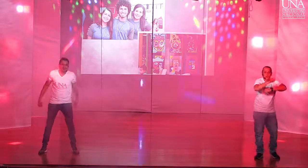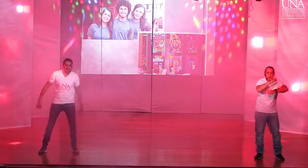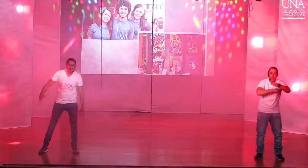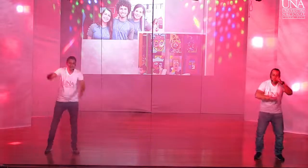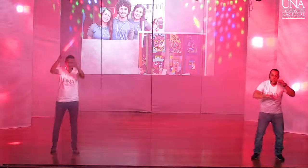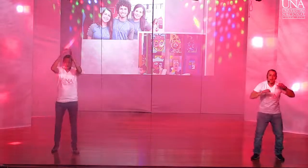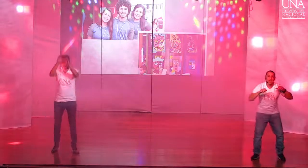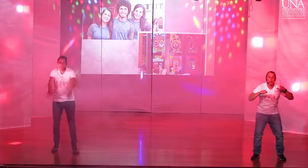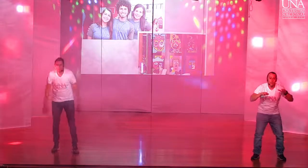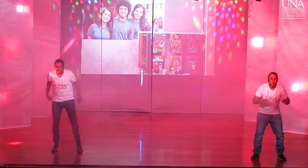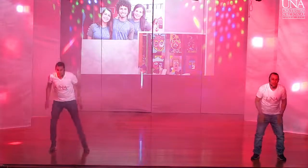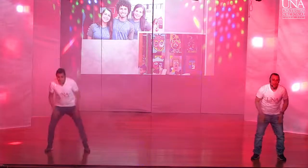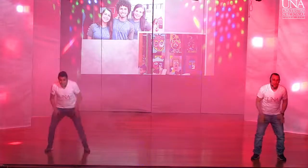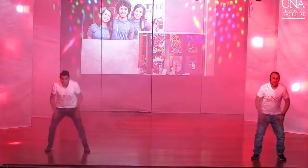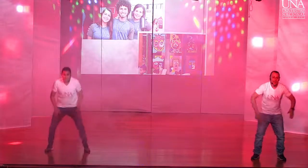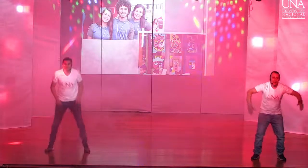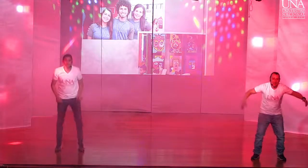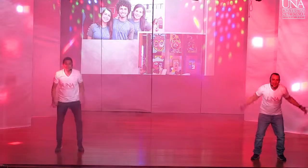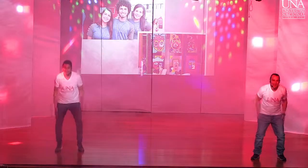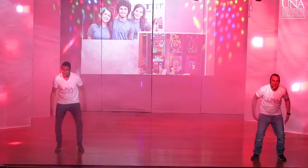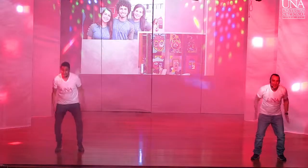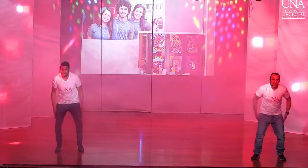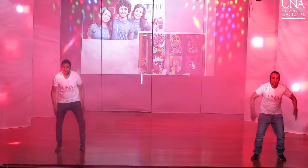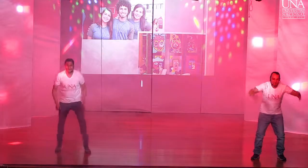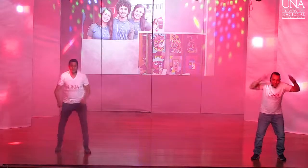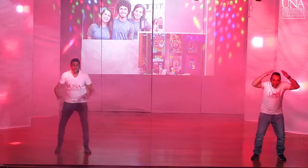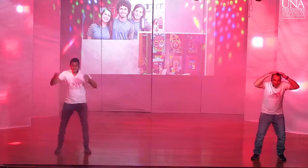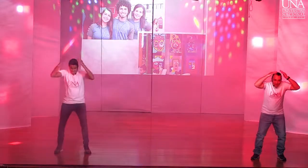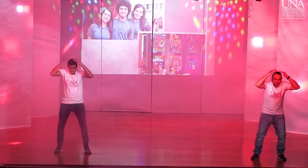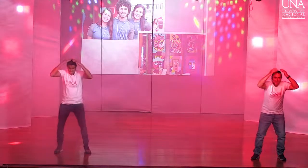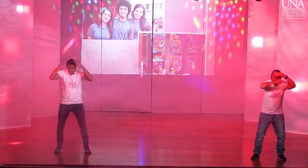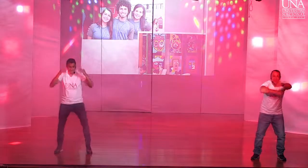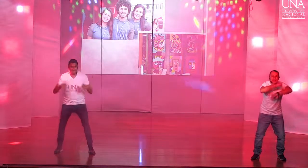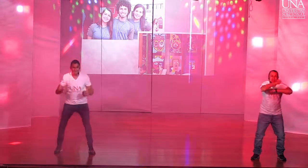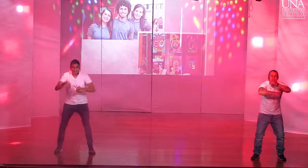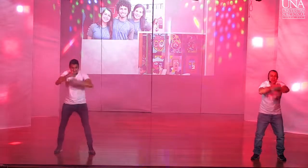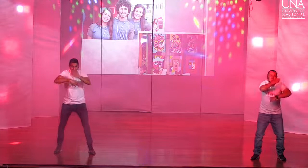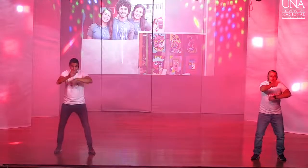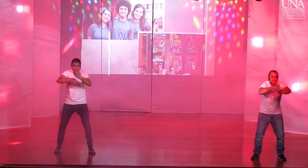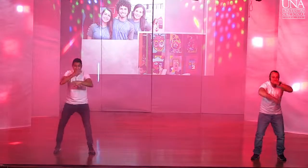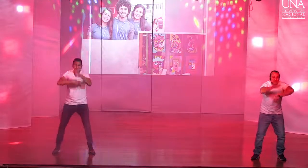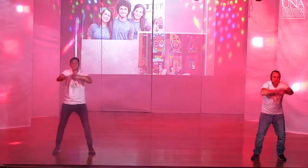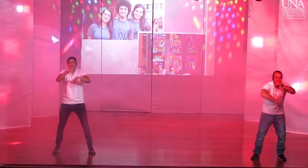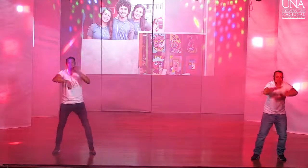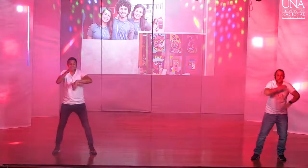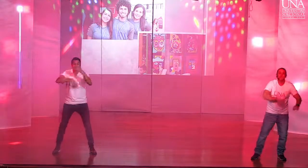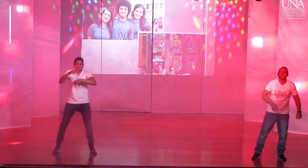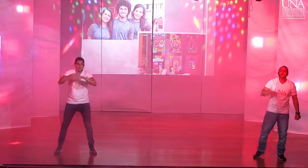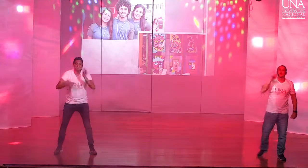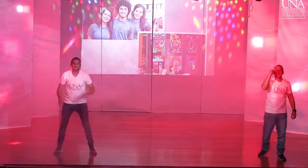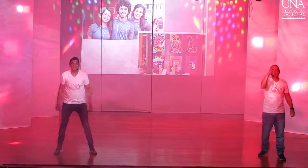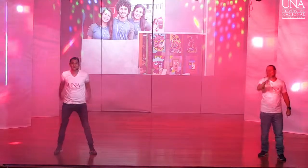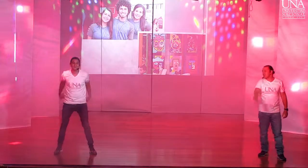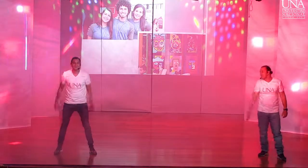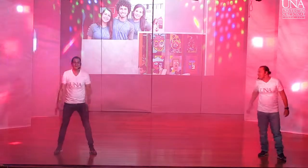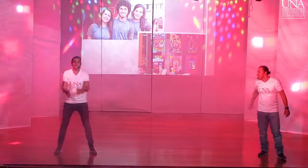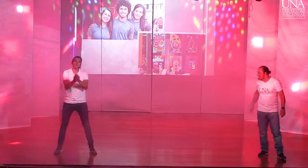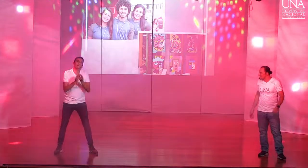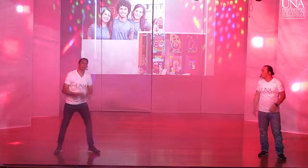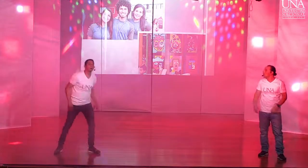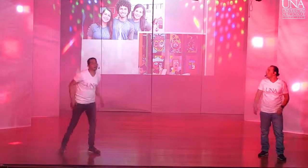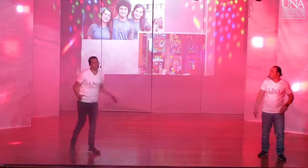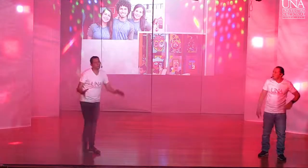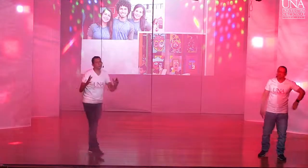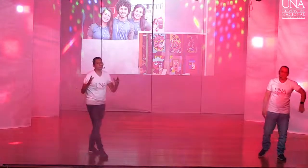a ver cómo nos va. Carro, tren, avión, bicicleta, bicicleta invertida. Yo espero que usted ahí en su casa lo